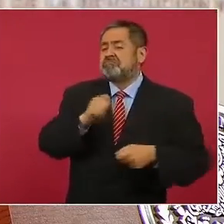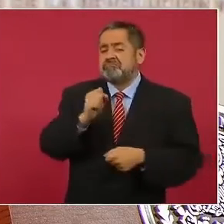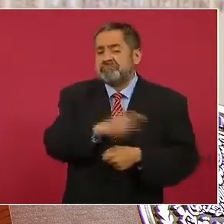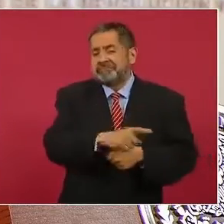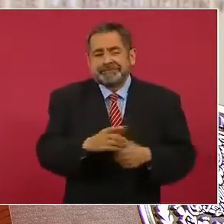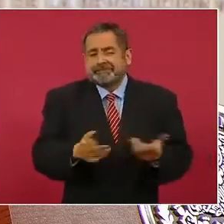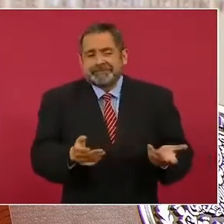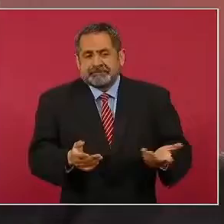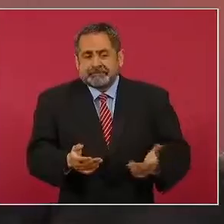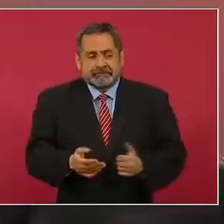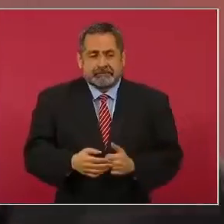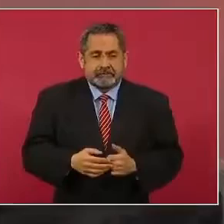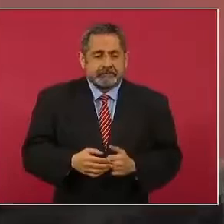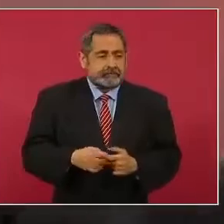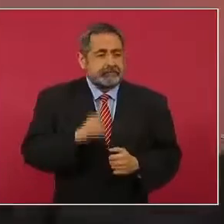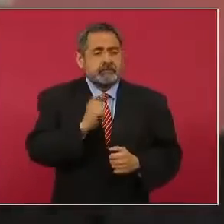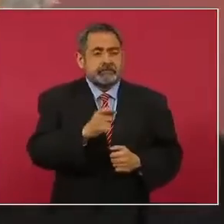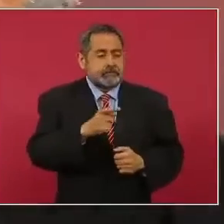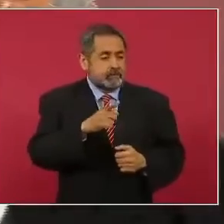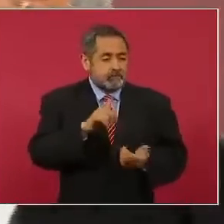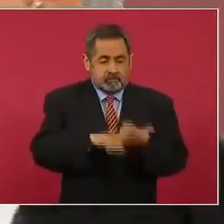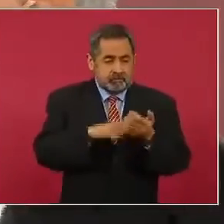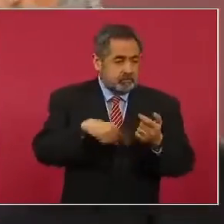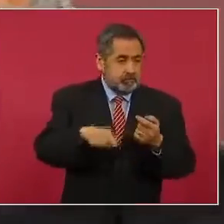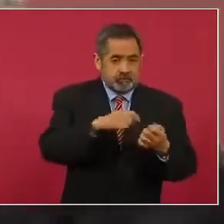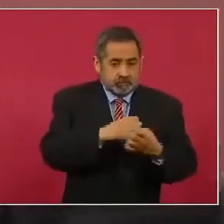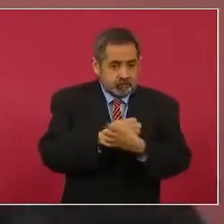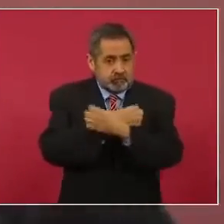y la educación